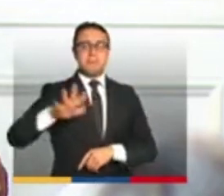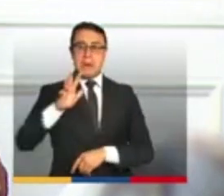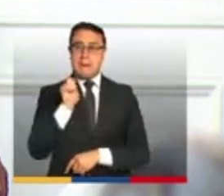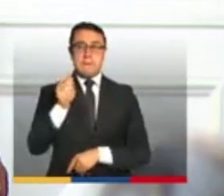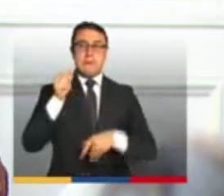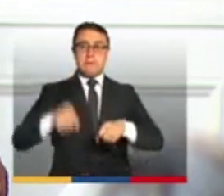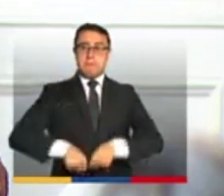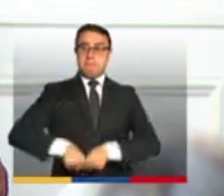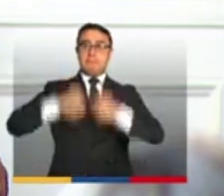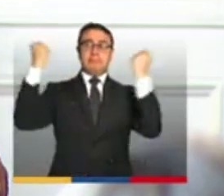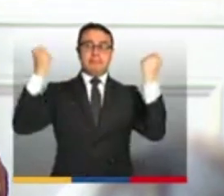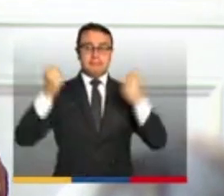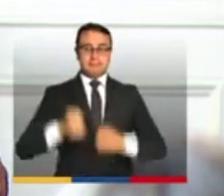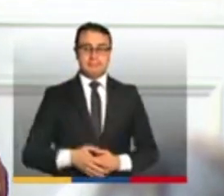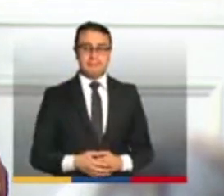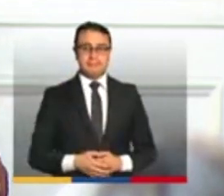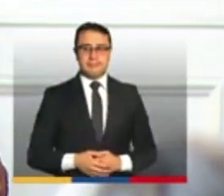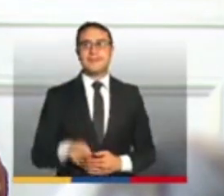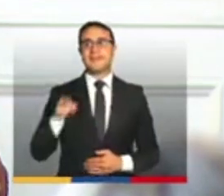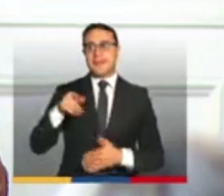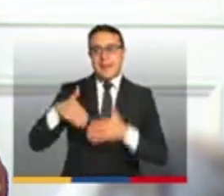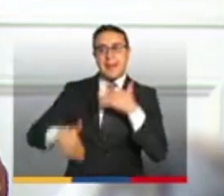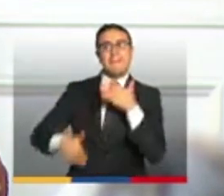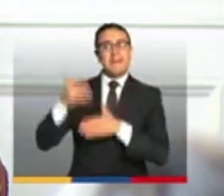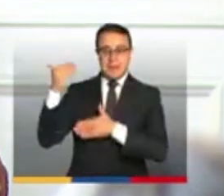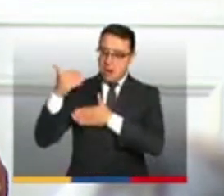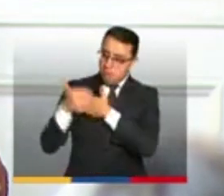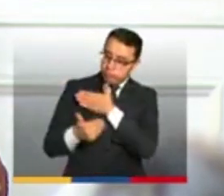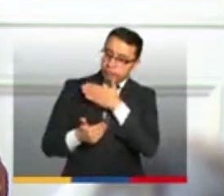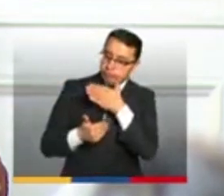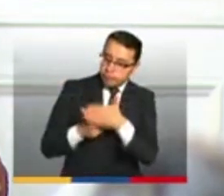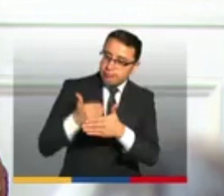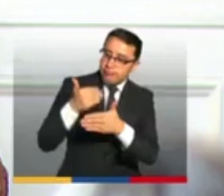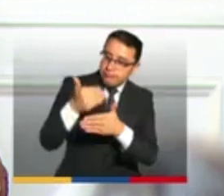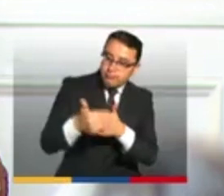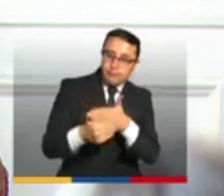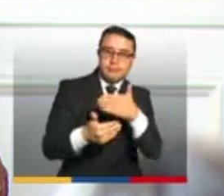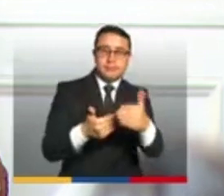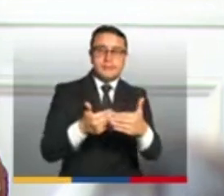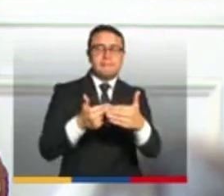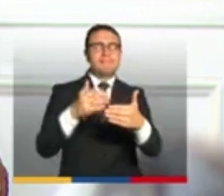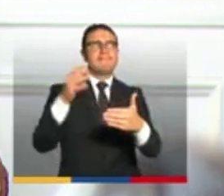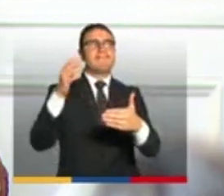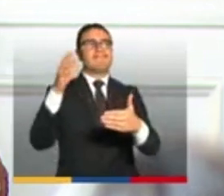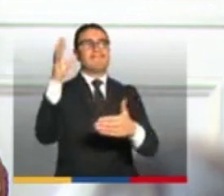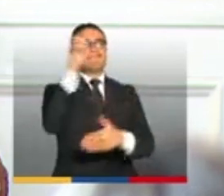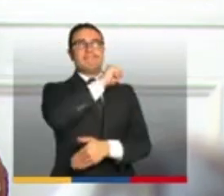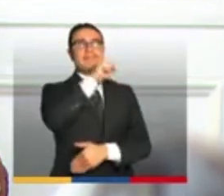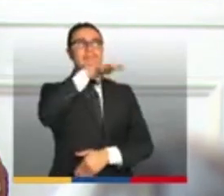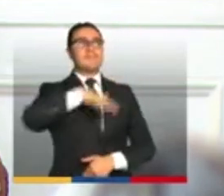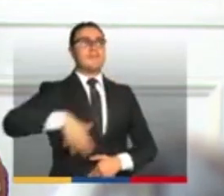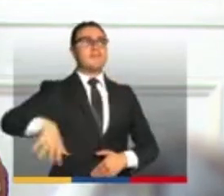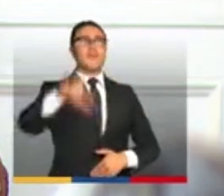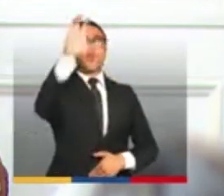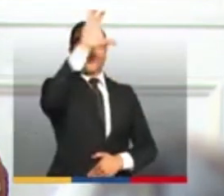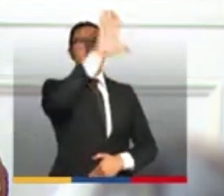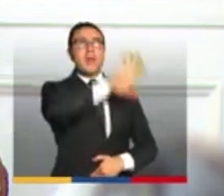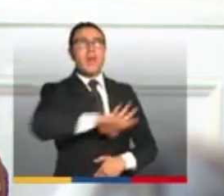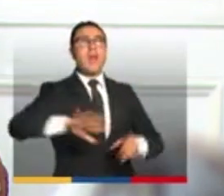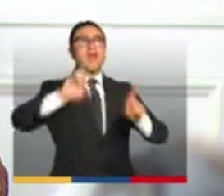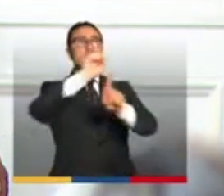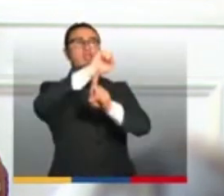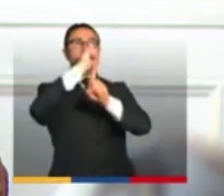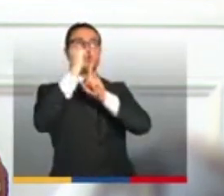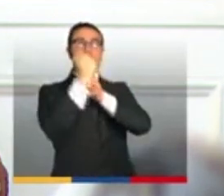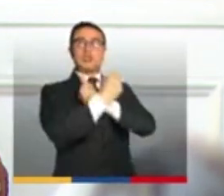una serie de procesos que tienen que ver con que esta es una sociedad machista, que